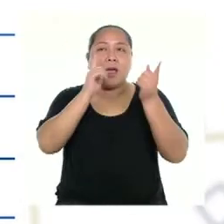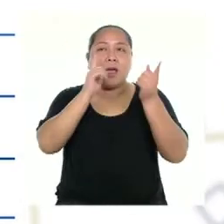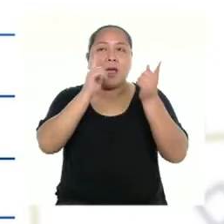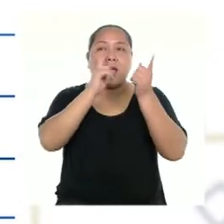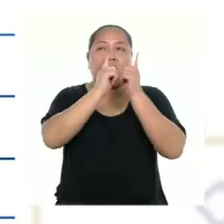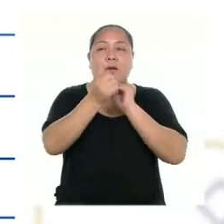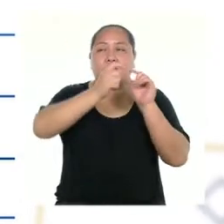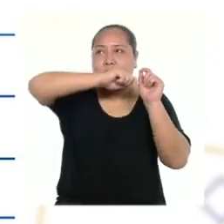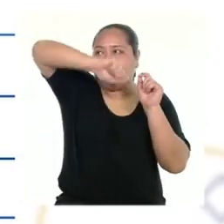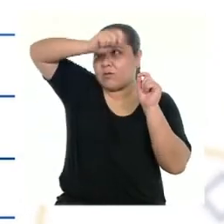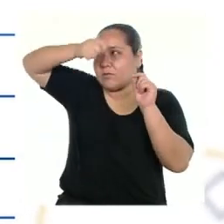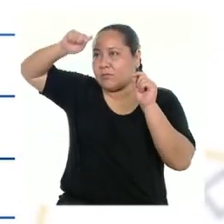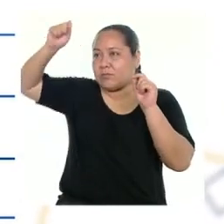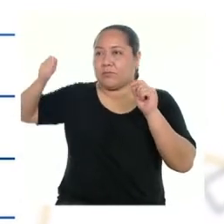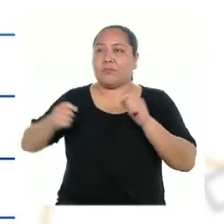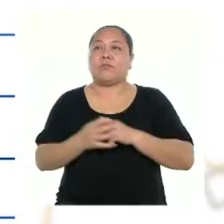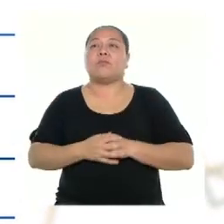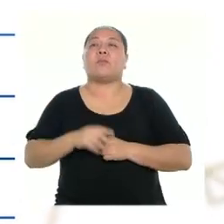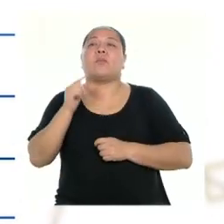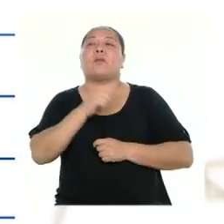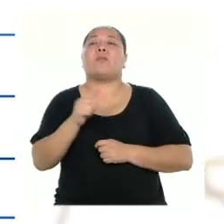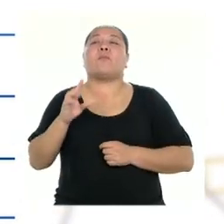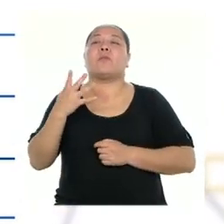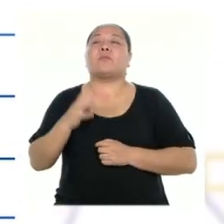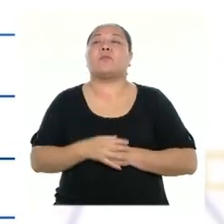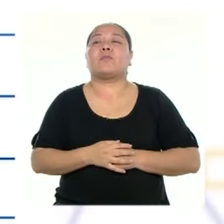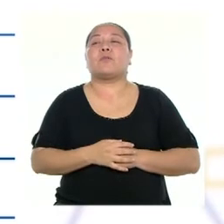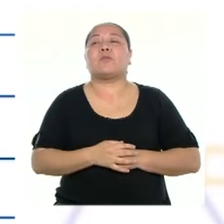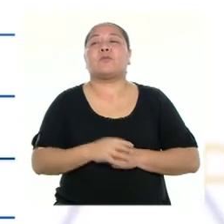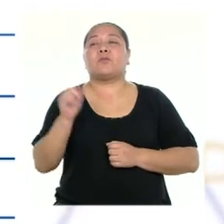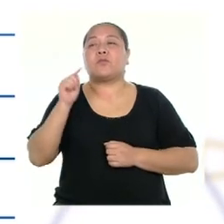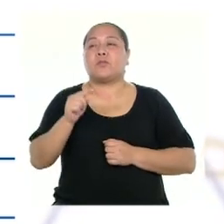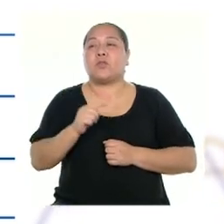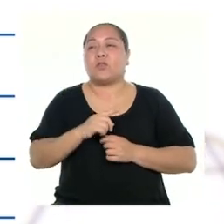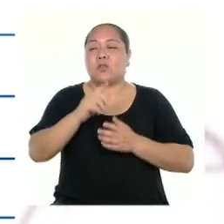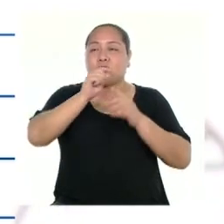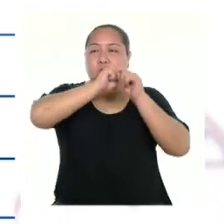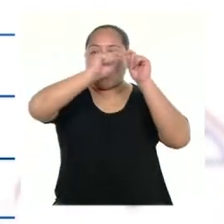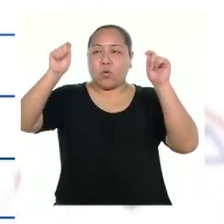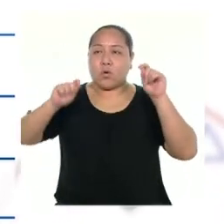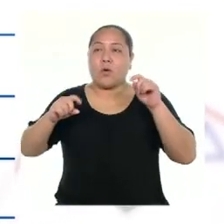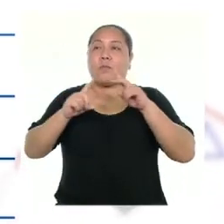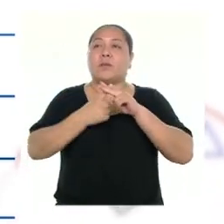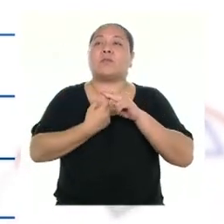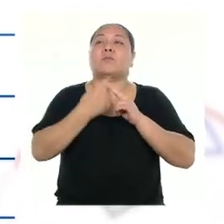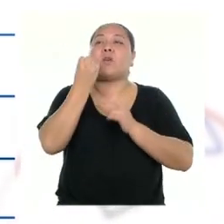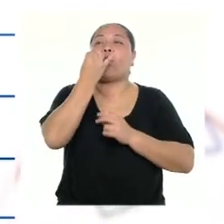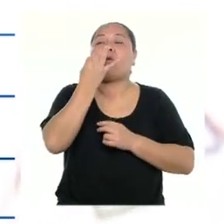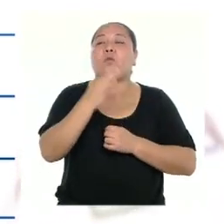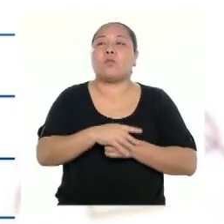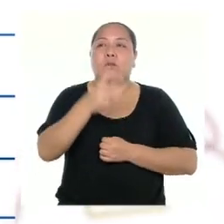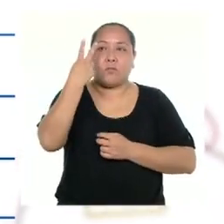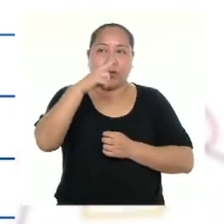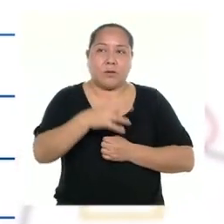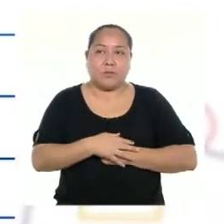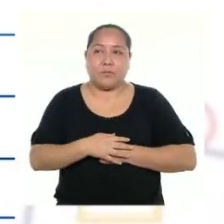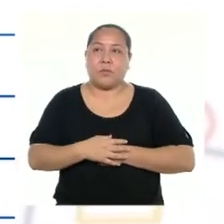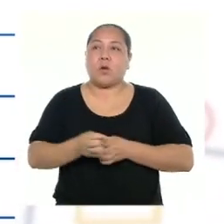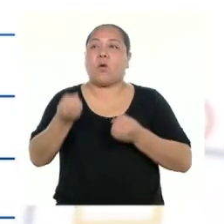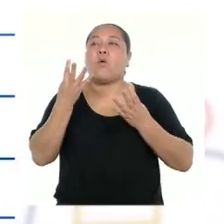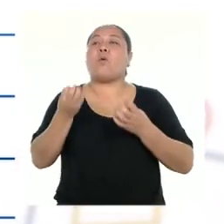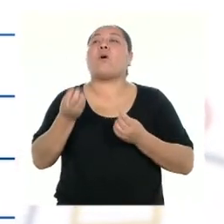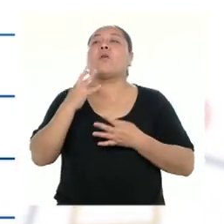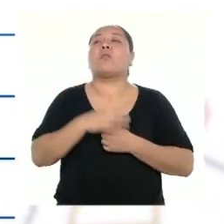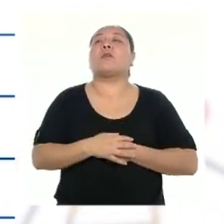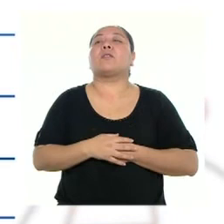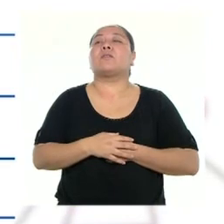el borde de la cuenca, a partir de los cuadraditos podemos comenzar a contar. Observa, ¿cuántas